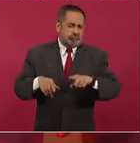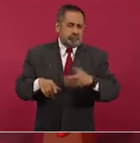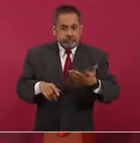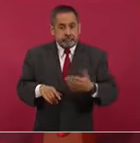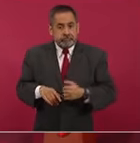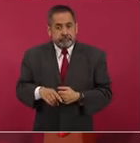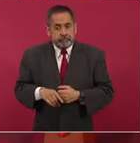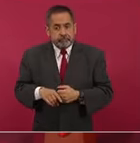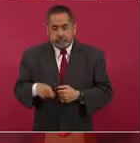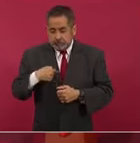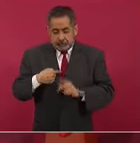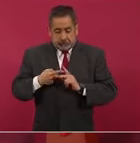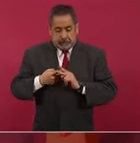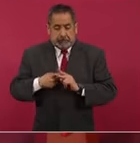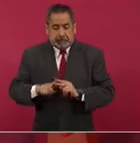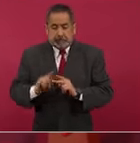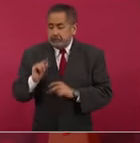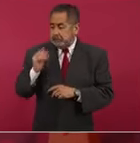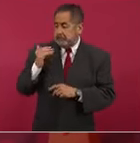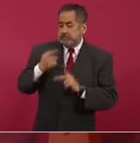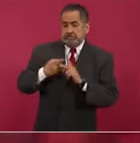Entonces, no es de ahora,